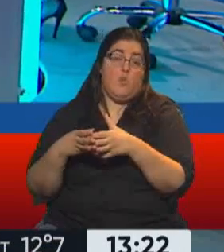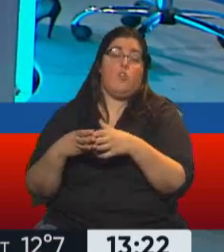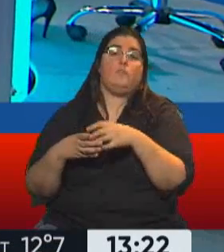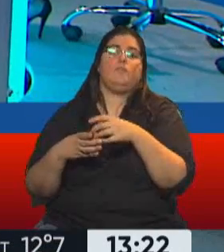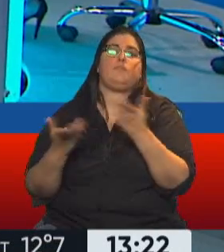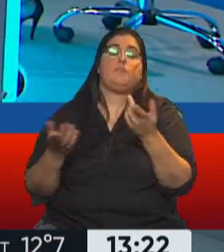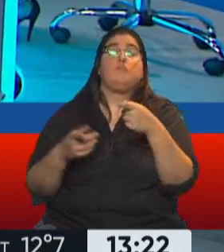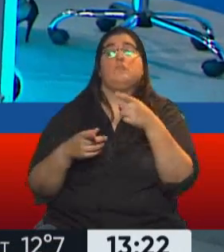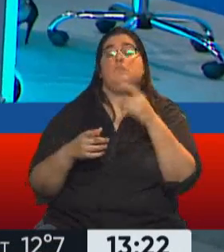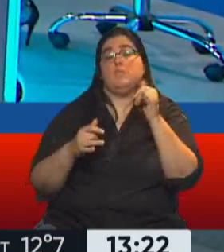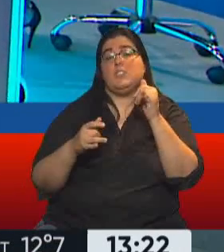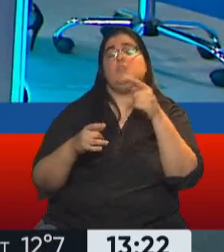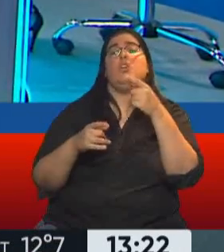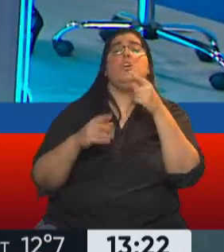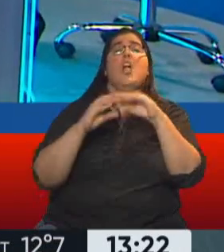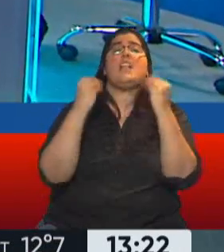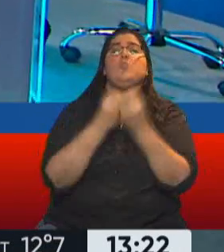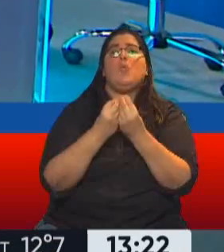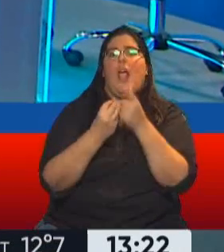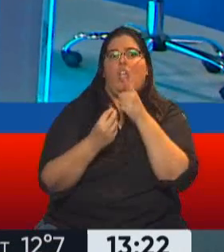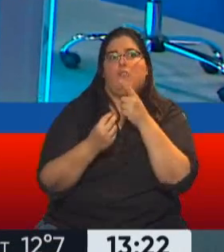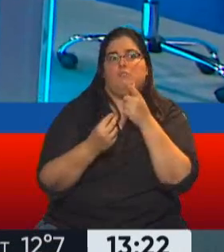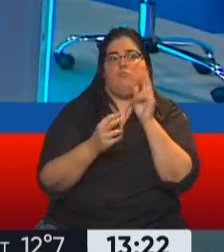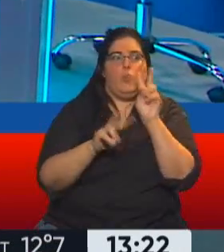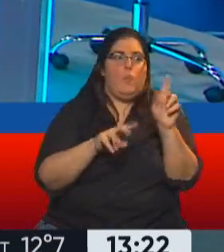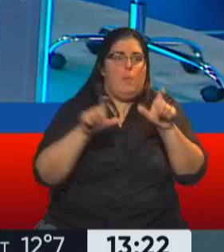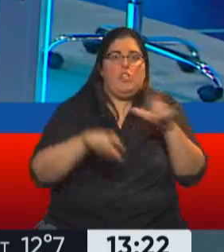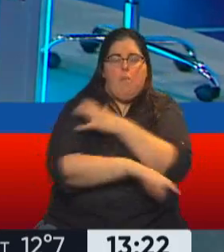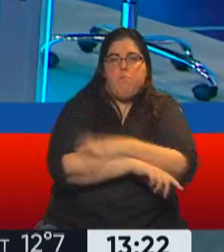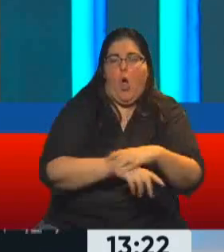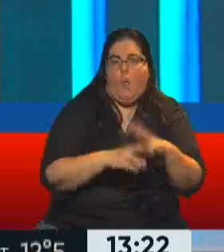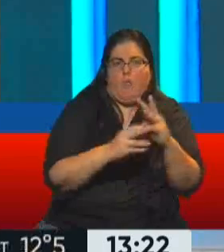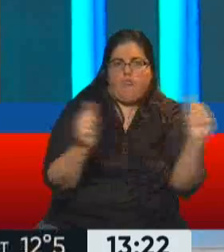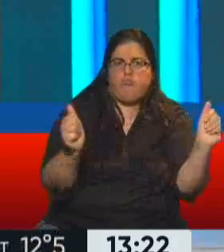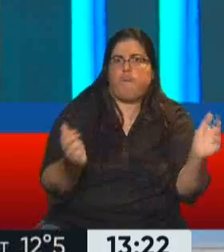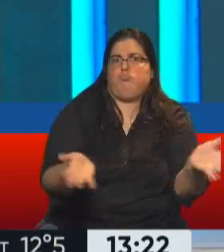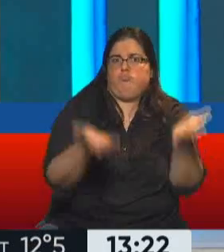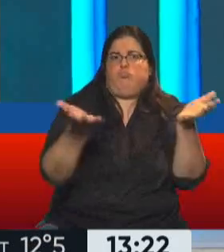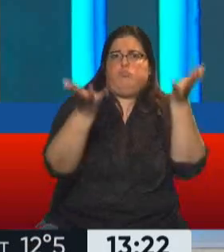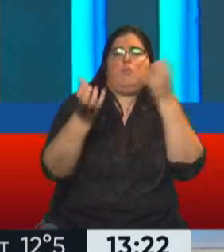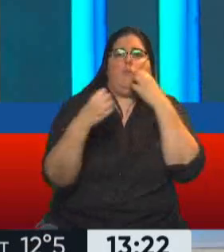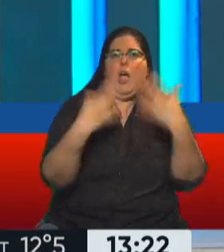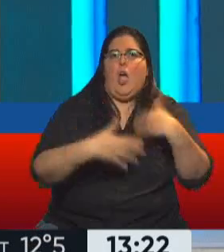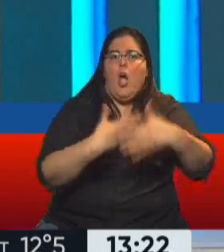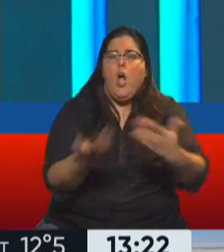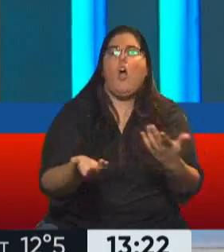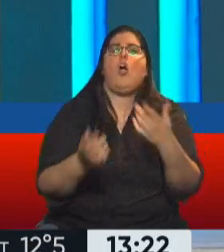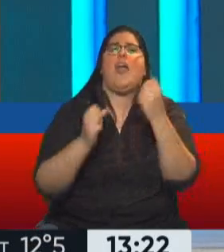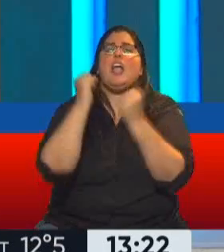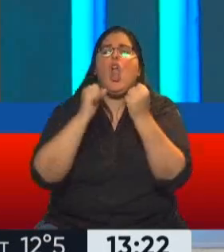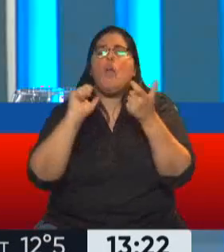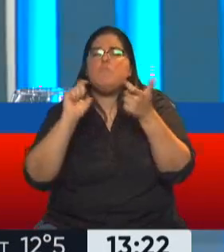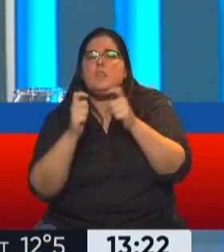a los resultados, tuvo unos muy buenos resultados para sacar gente de la pobreza, resultados nulos en cuanto a cambiar la configuración de la